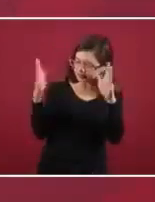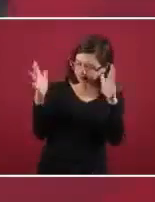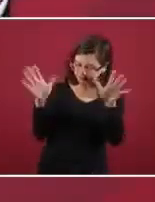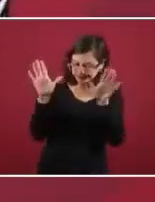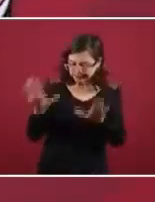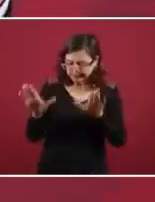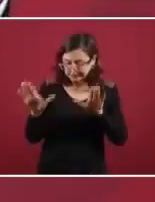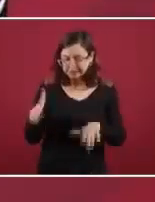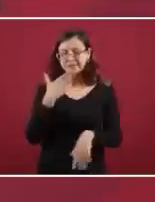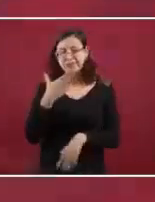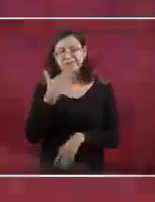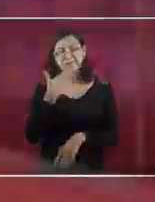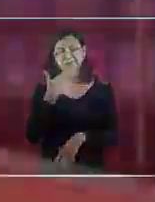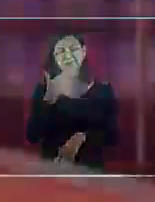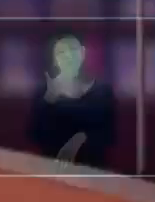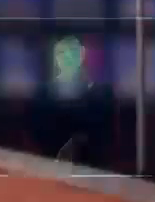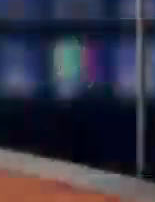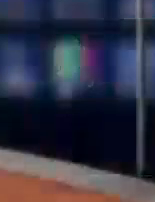Nadie habla de eso.